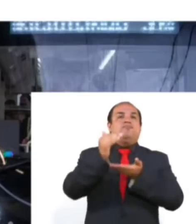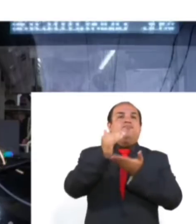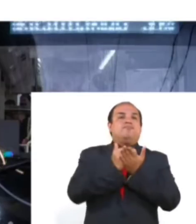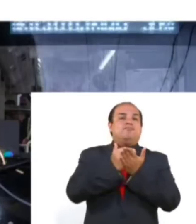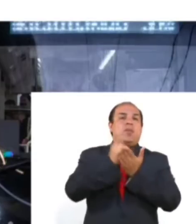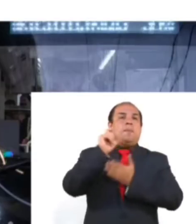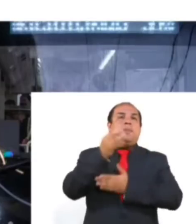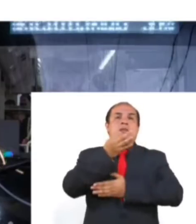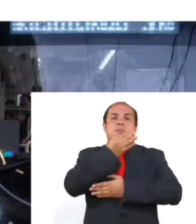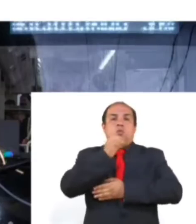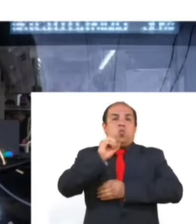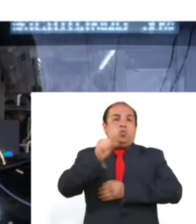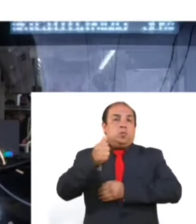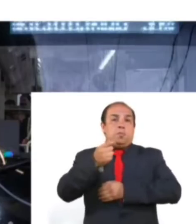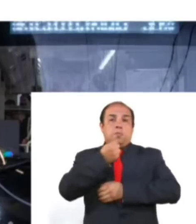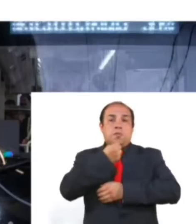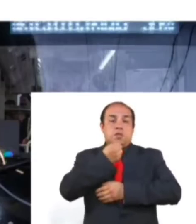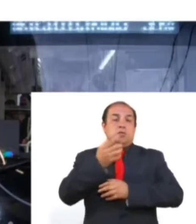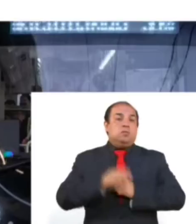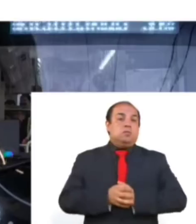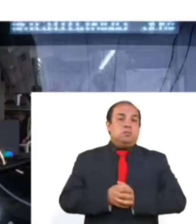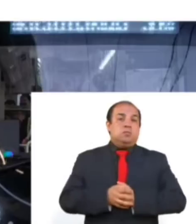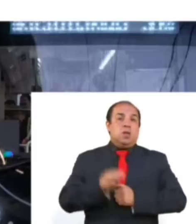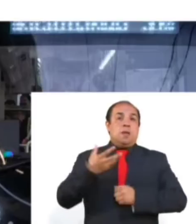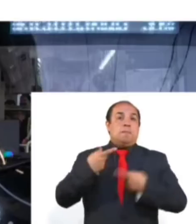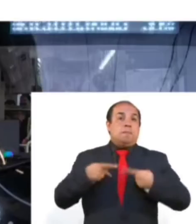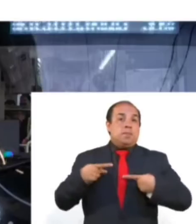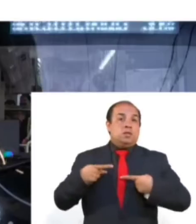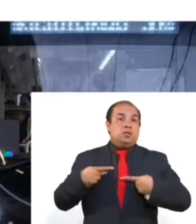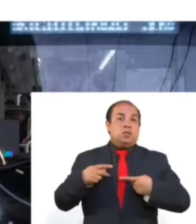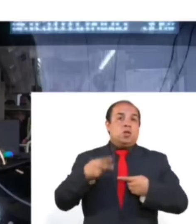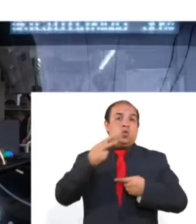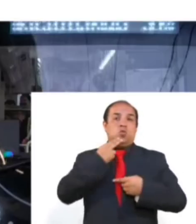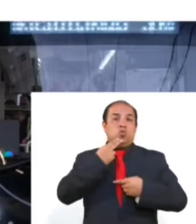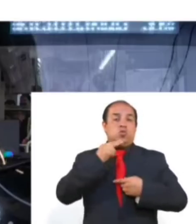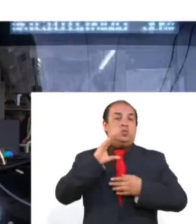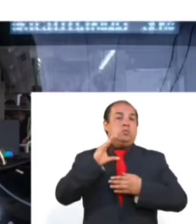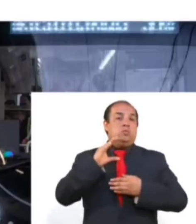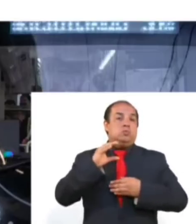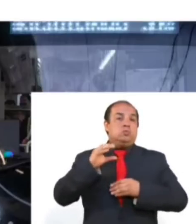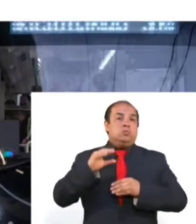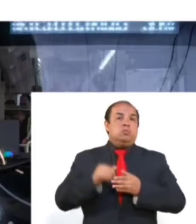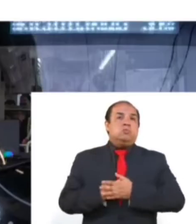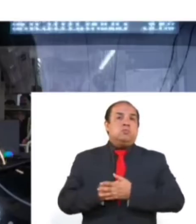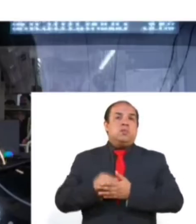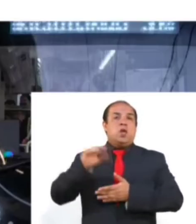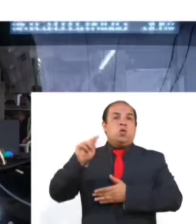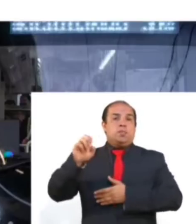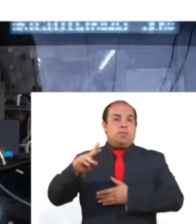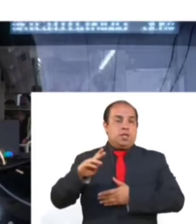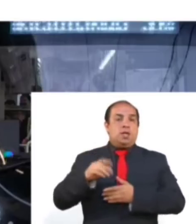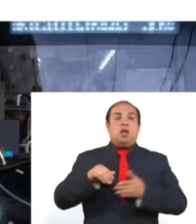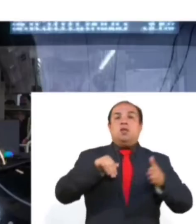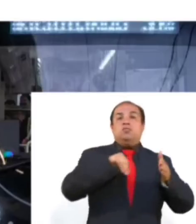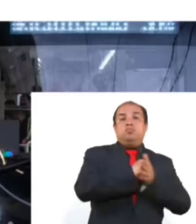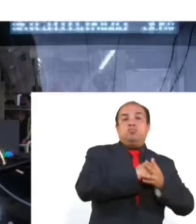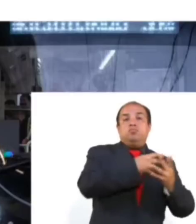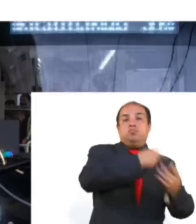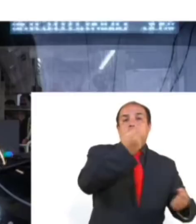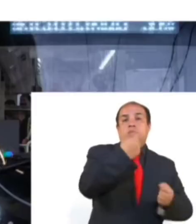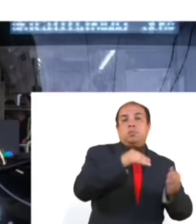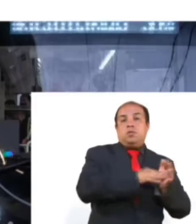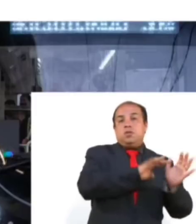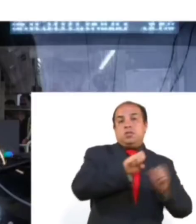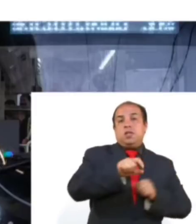11 minutos tenemos usuarios que salen desde acahualtepec digamos en el extremo para llegar a constitución de 1917 están haciendo un recorrido de 20 minutos pero también tenemos